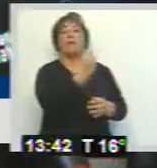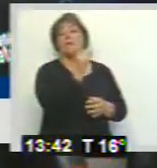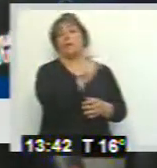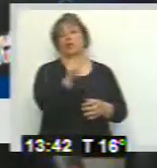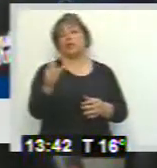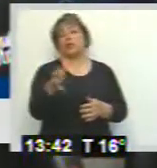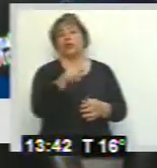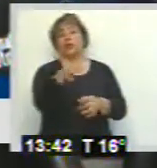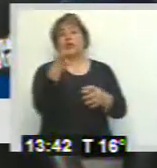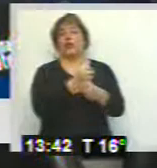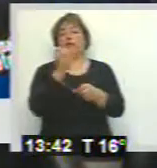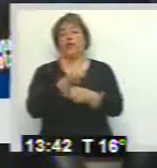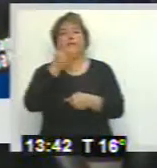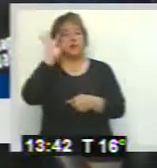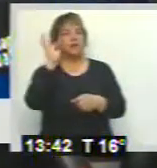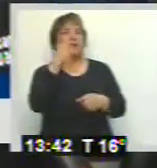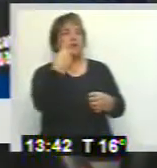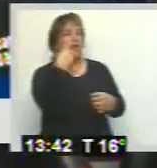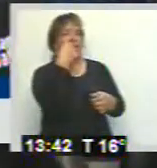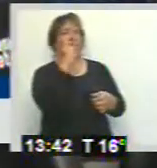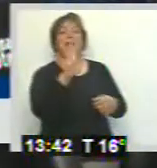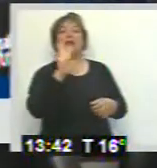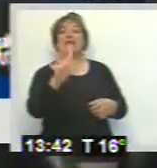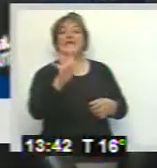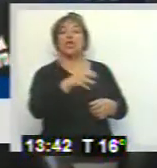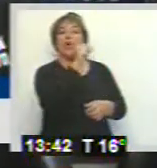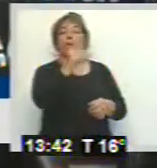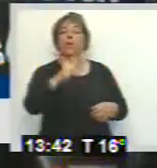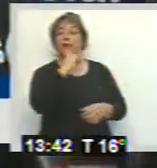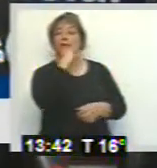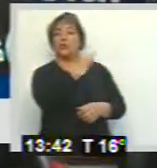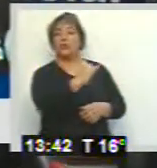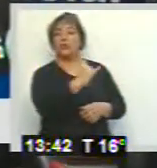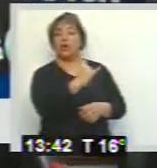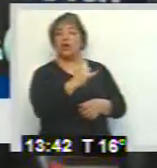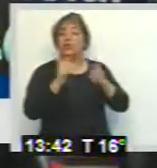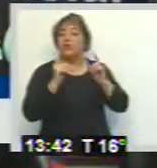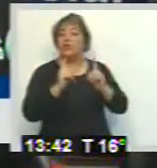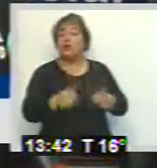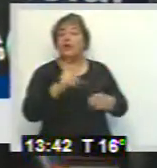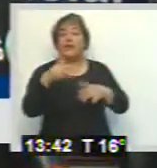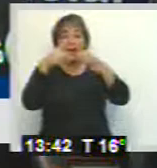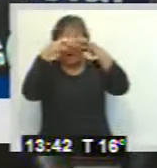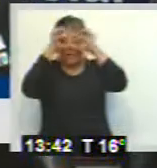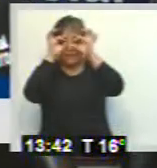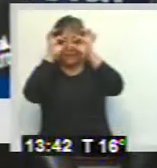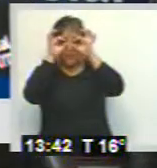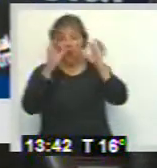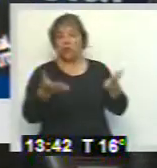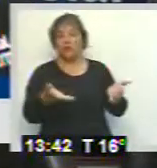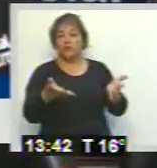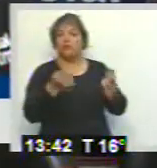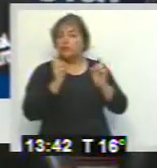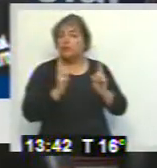cuales ya tenemos identificadas 5 víctimas que han radicado denuncias, inclusive había anteojos de recetas, y